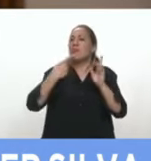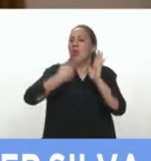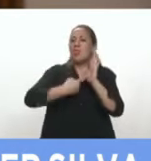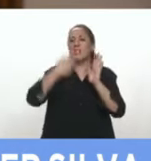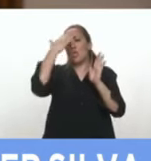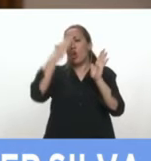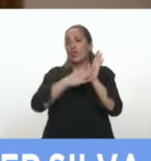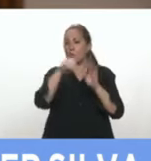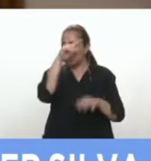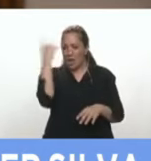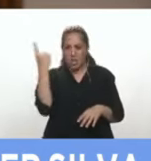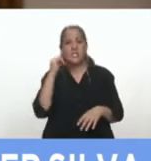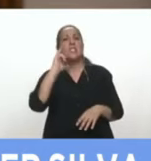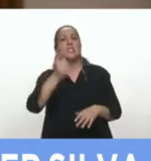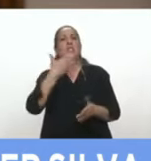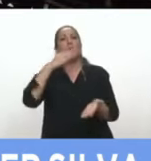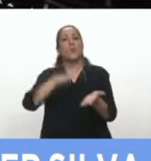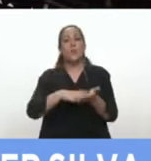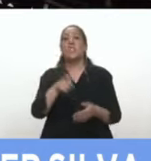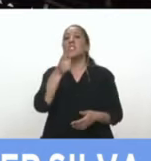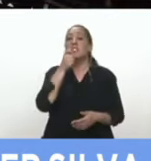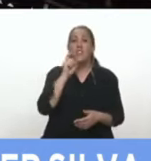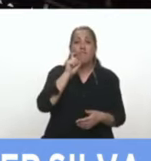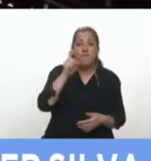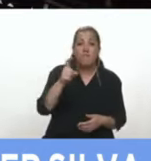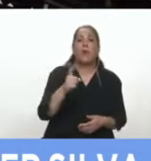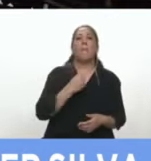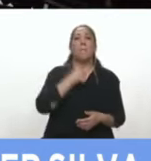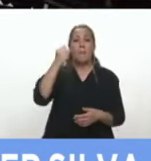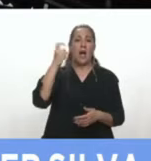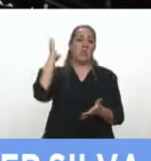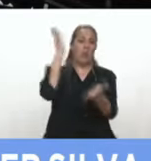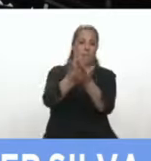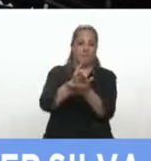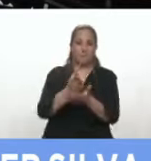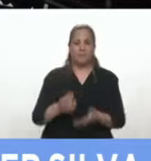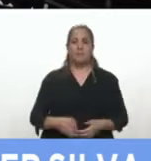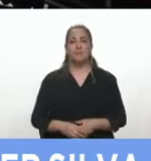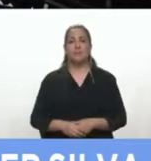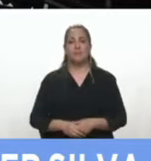Constitución Nacional? Sí, juro. Si así no lo hiciereis, la patria os lo demande.